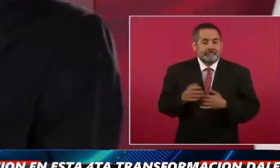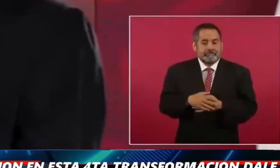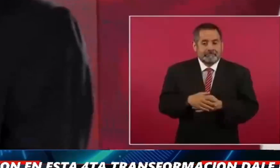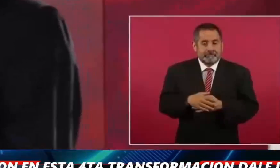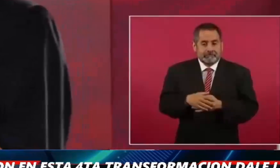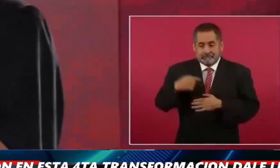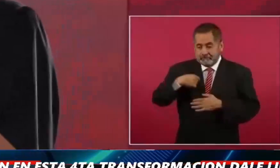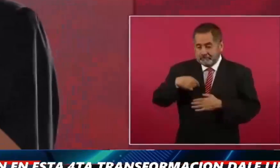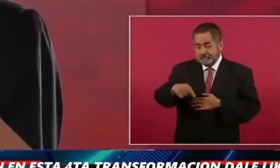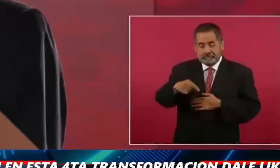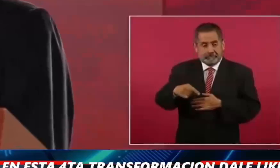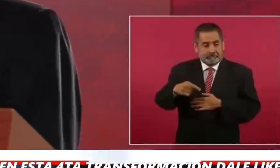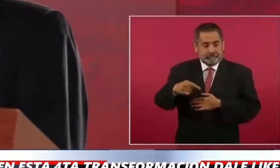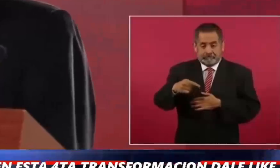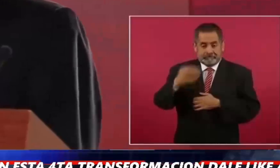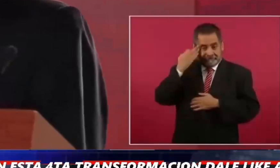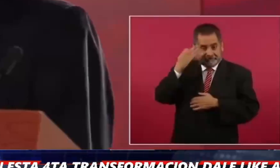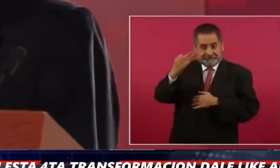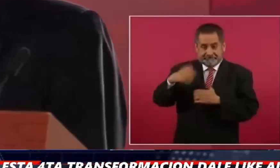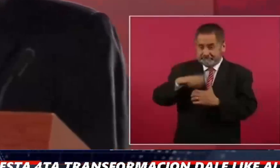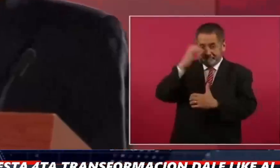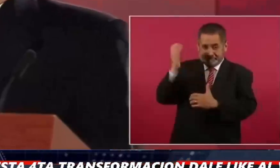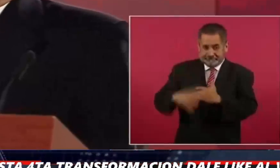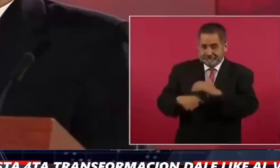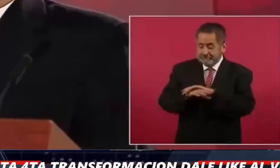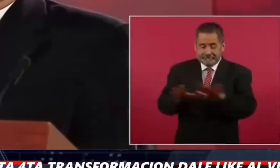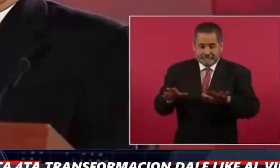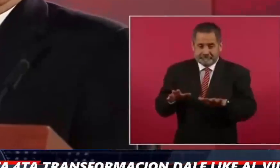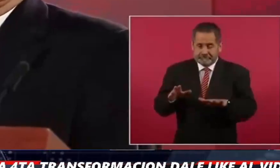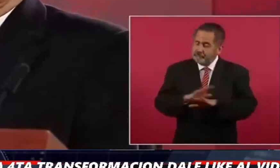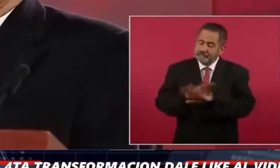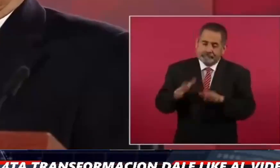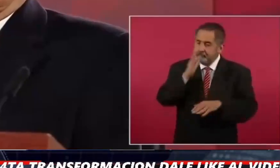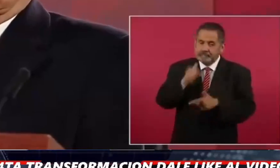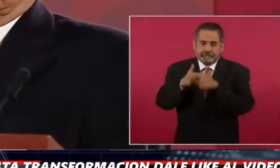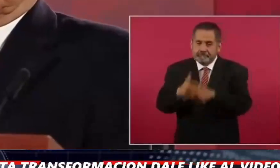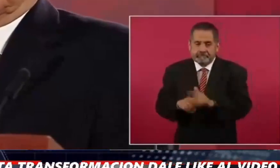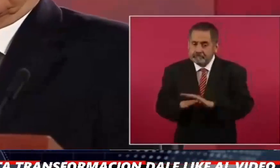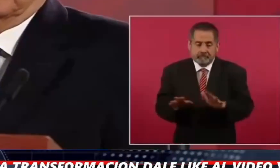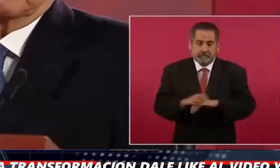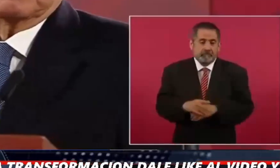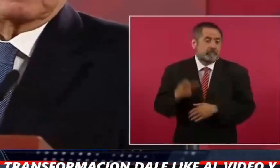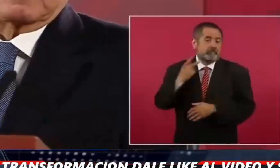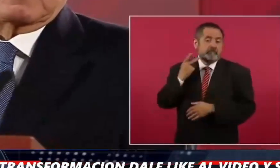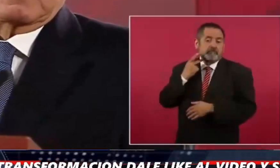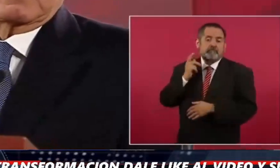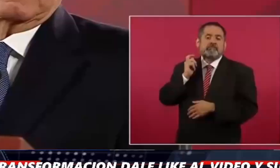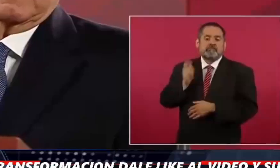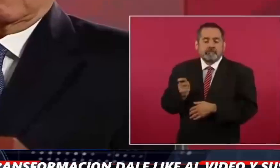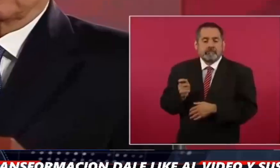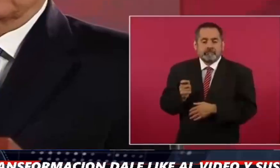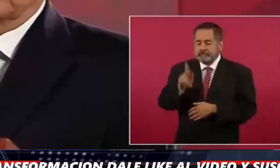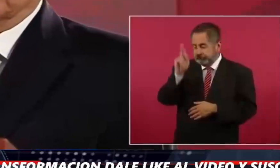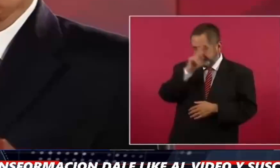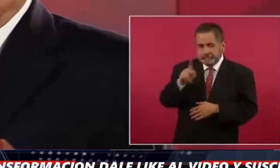una vez que se concluya mi periodo, porque lo peor que puede pasar en política es